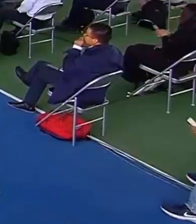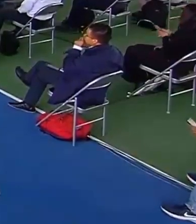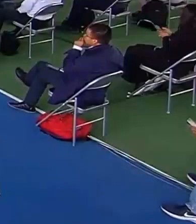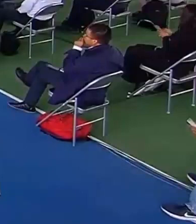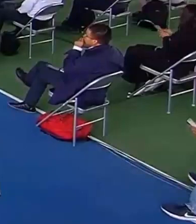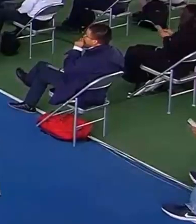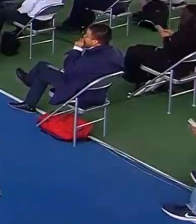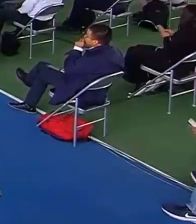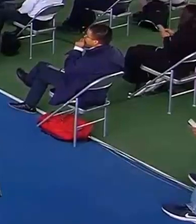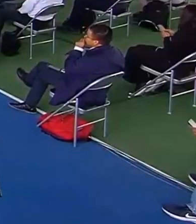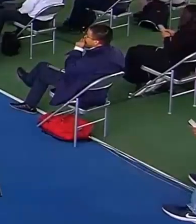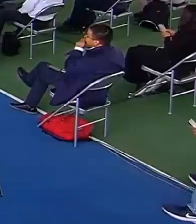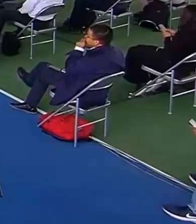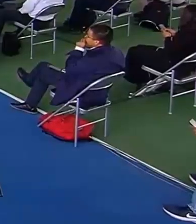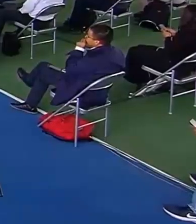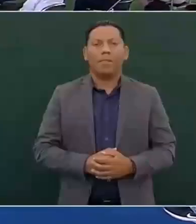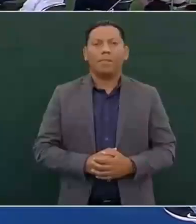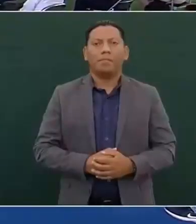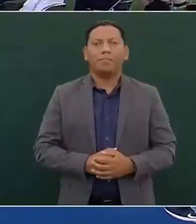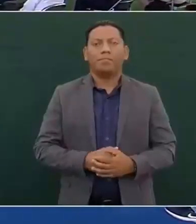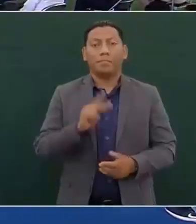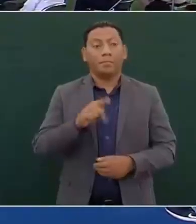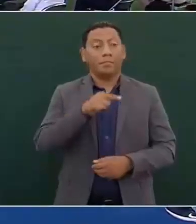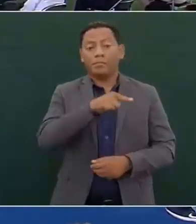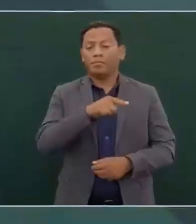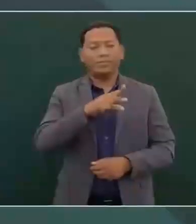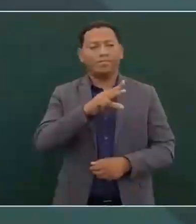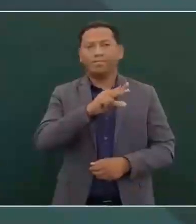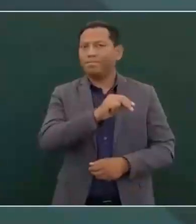eso, en ningún caso.